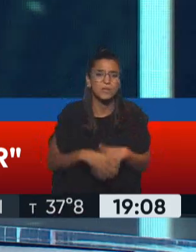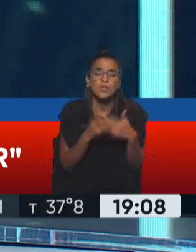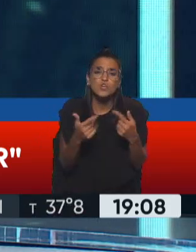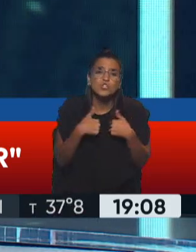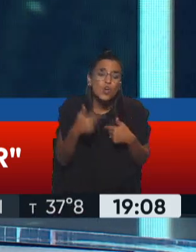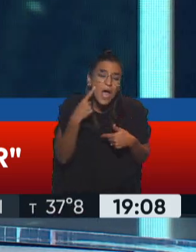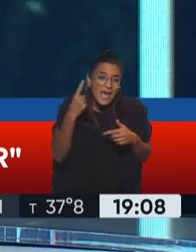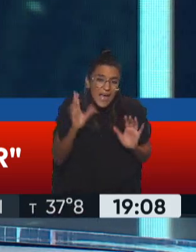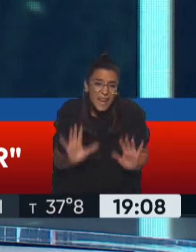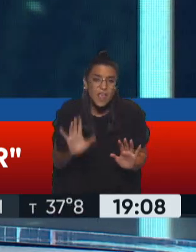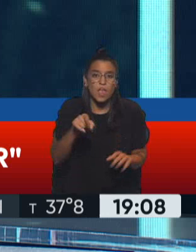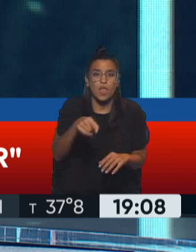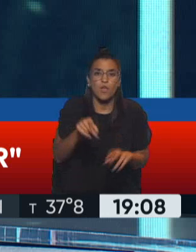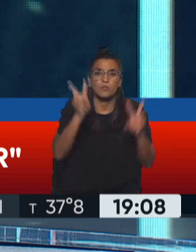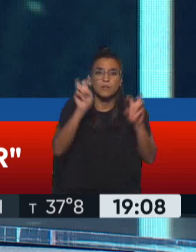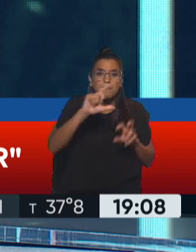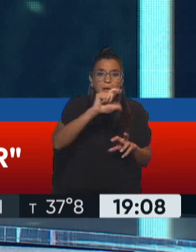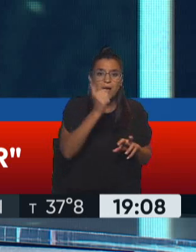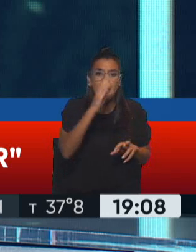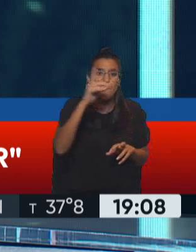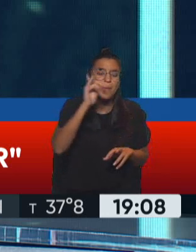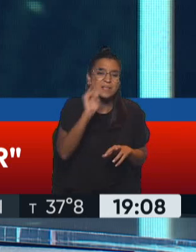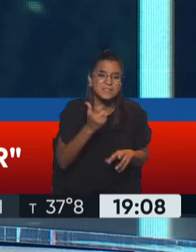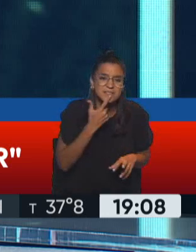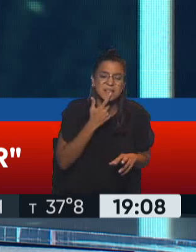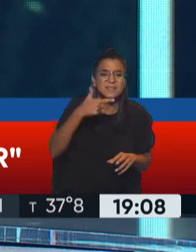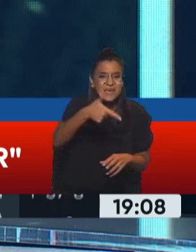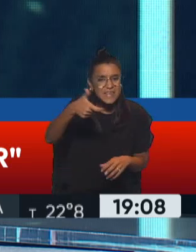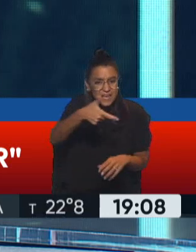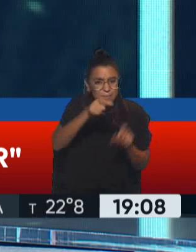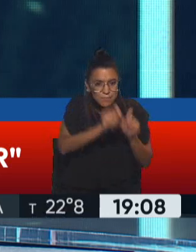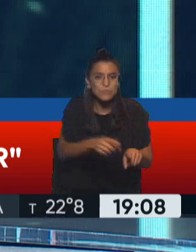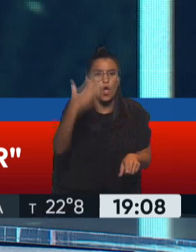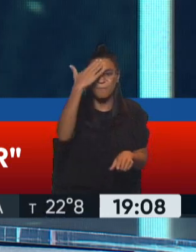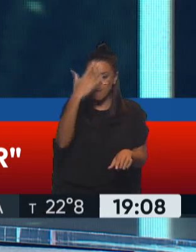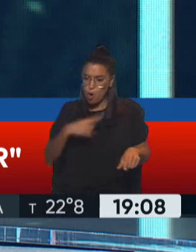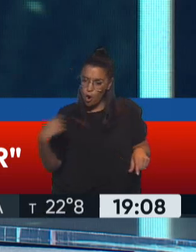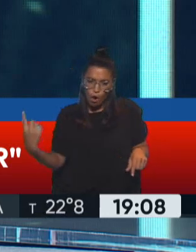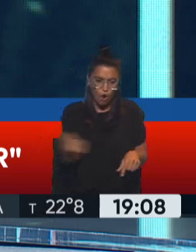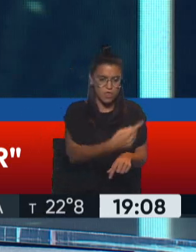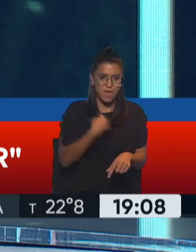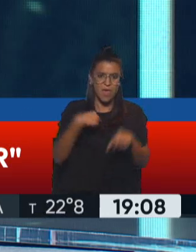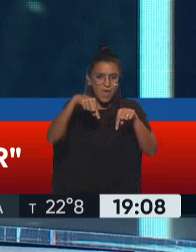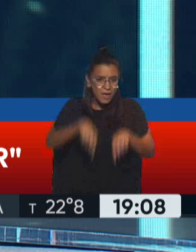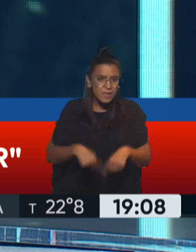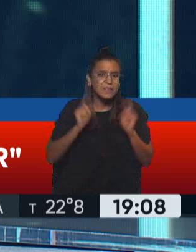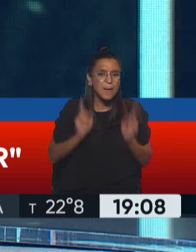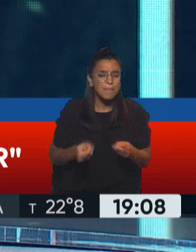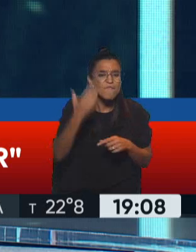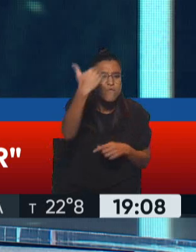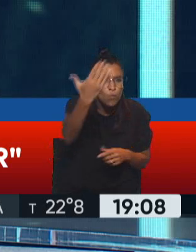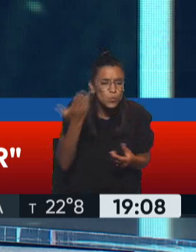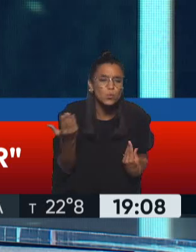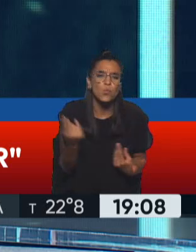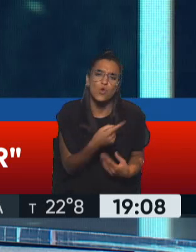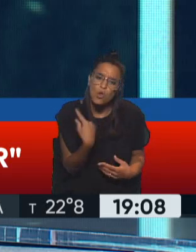yo creo que el caso de José Luis Cabezas, su crimen, forma parte en esa memoria colectiva, ¿no? De aquí y de cara hacia el futuro, algo